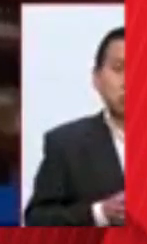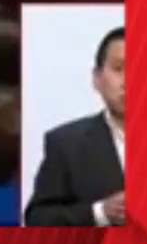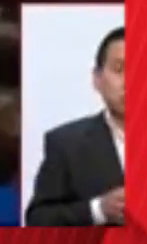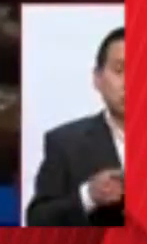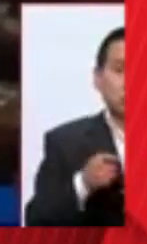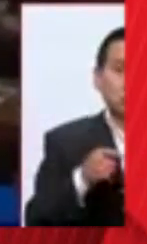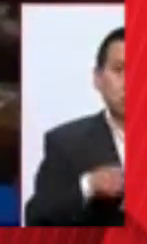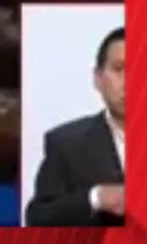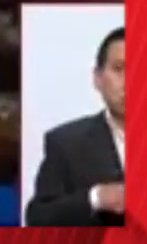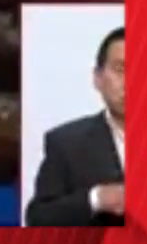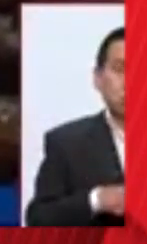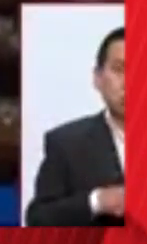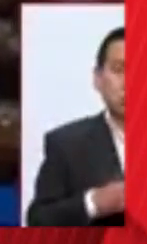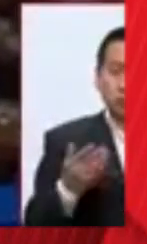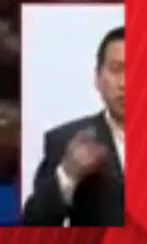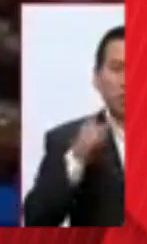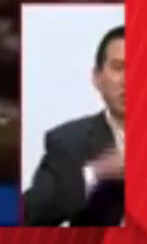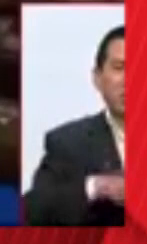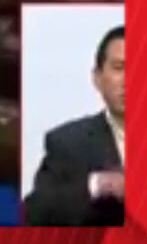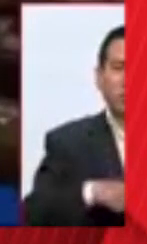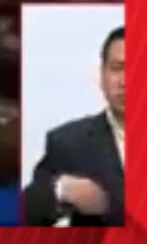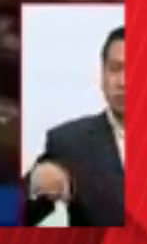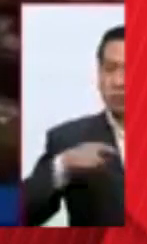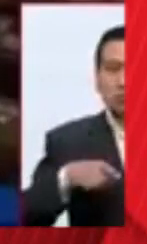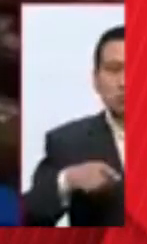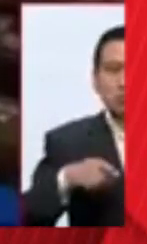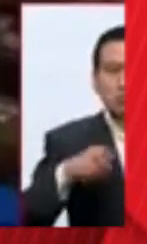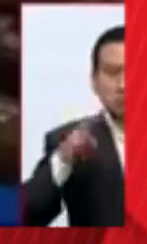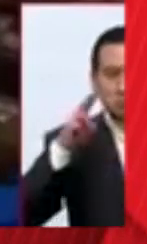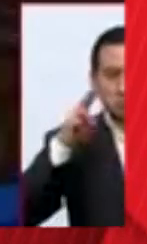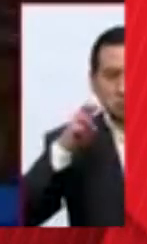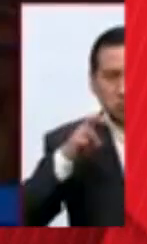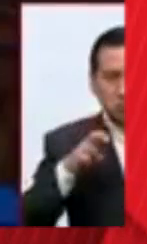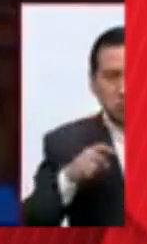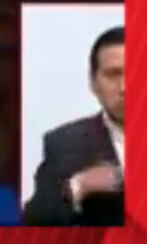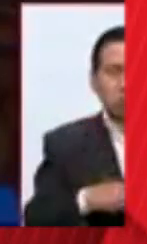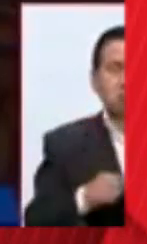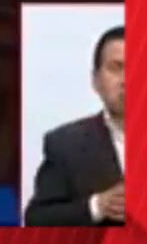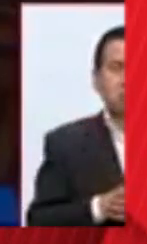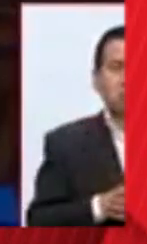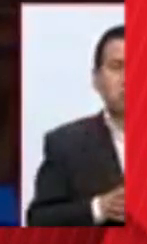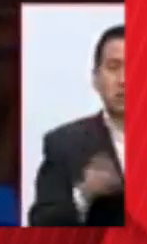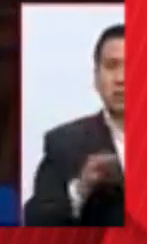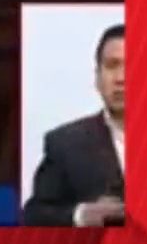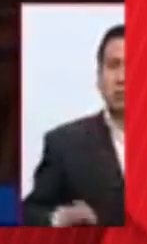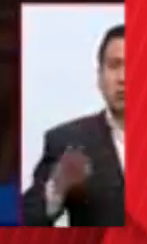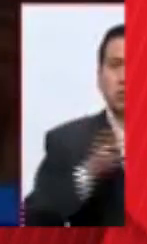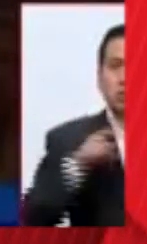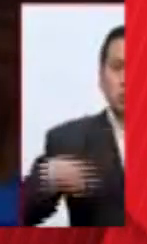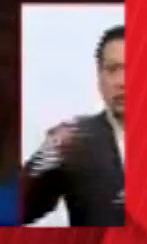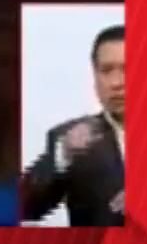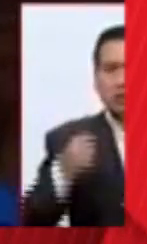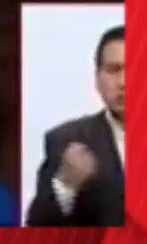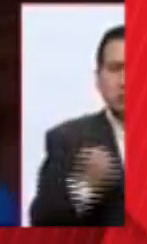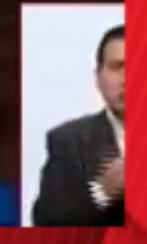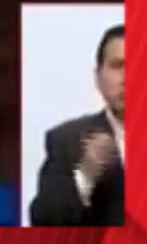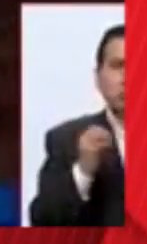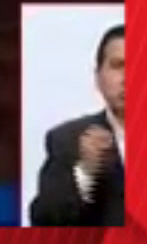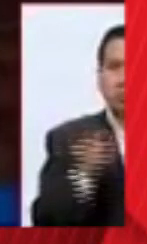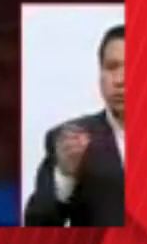Entonces, en estos tiempos de investigación, es importante que aporten